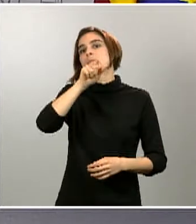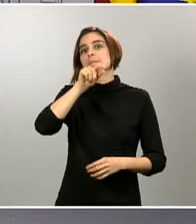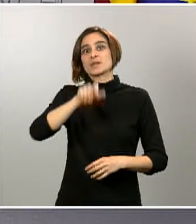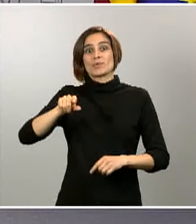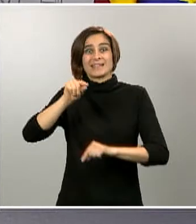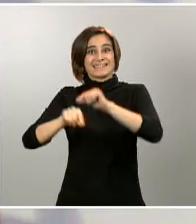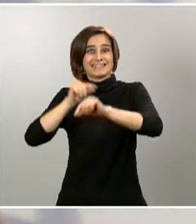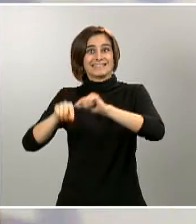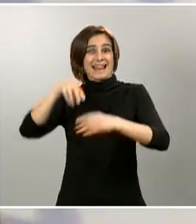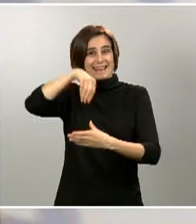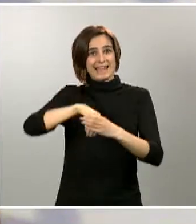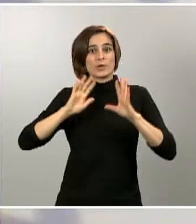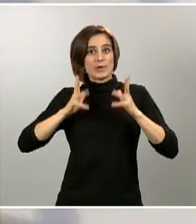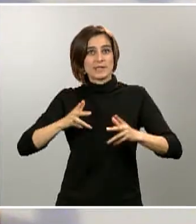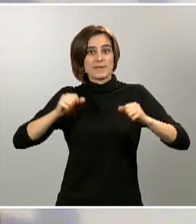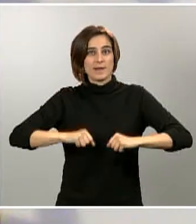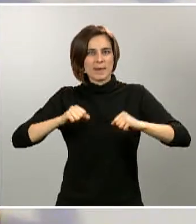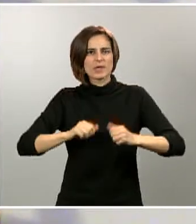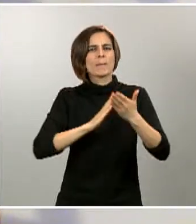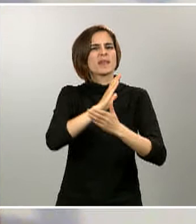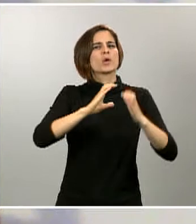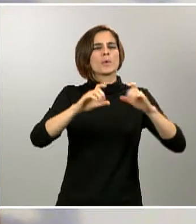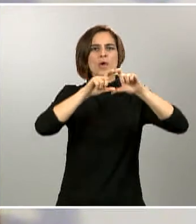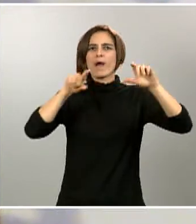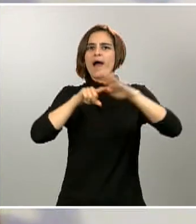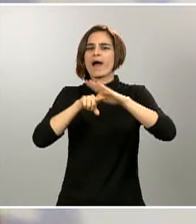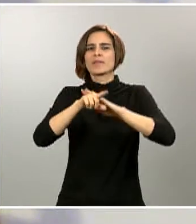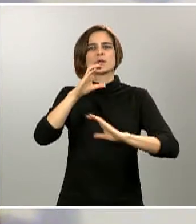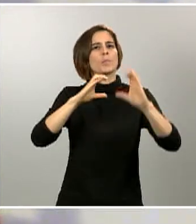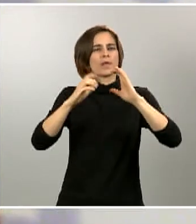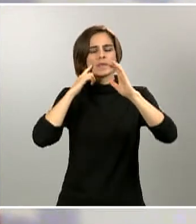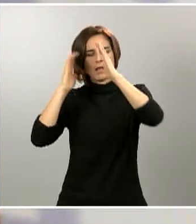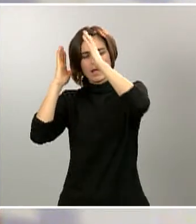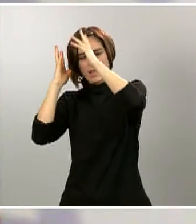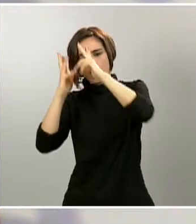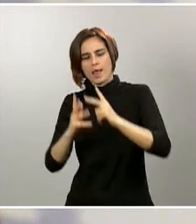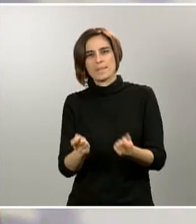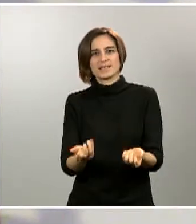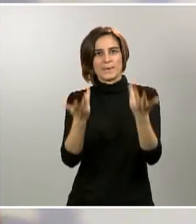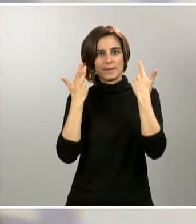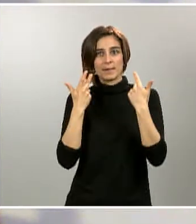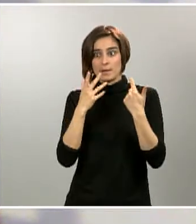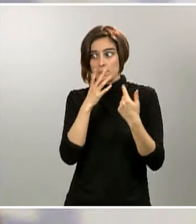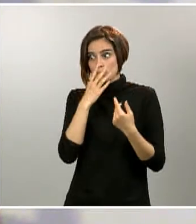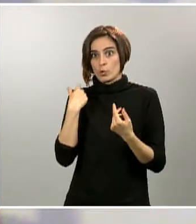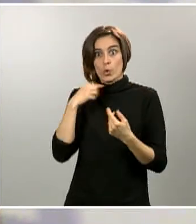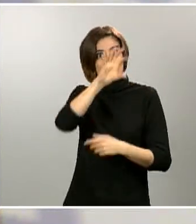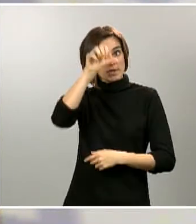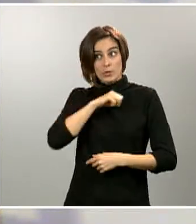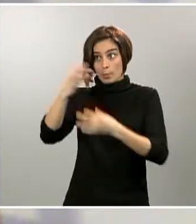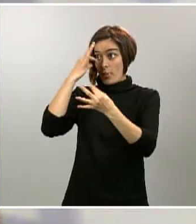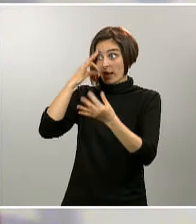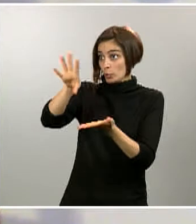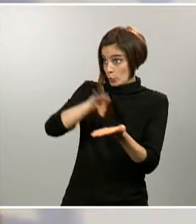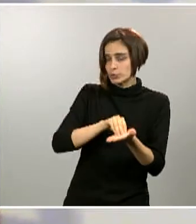comunicación y agencias han realizado ya sus recuentos, conforme además a datos que han facilitado las comunidades autónomas, y las cifran en al